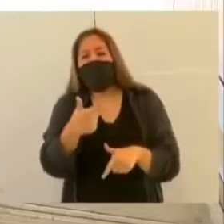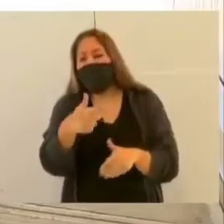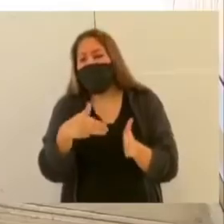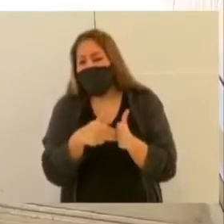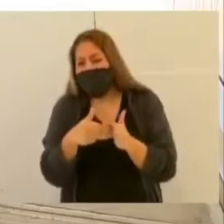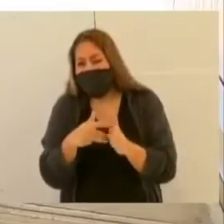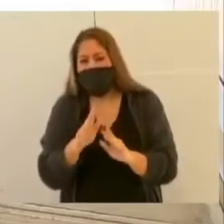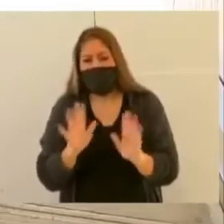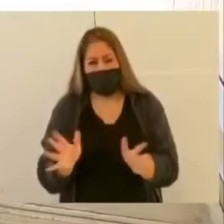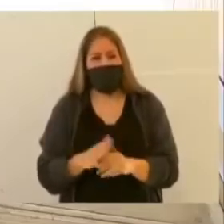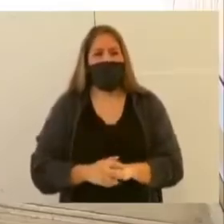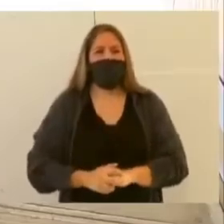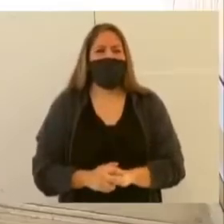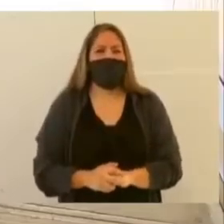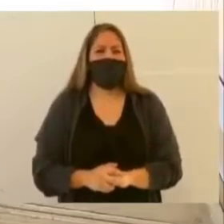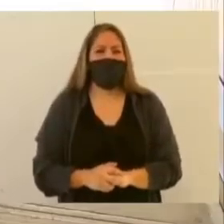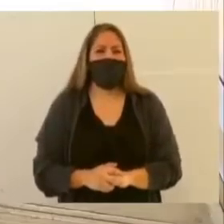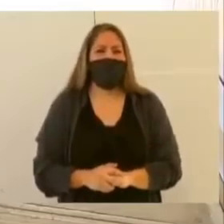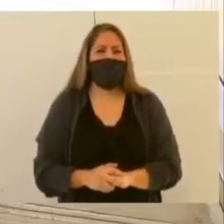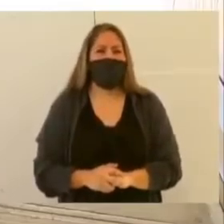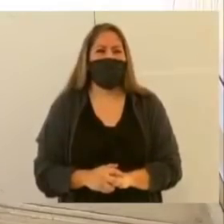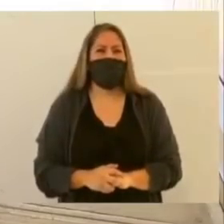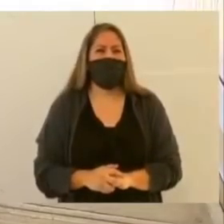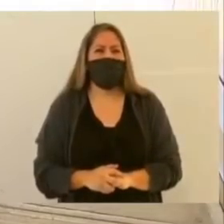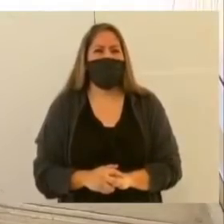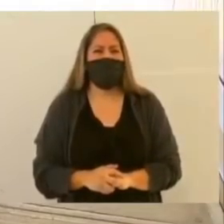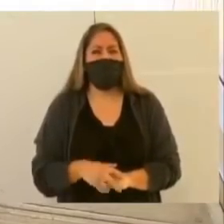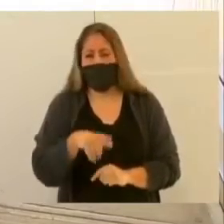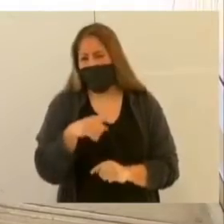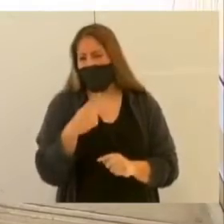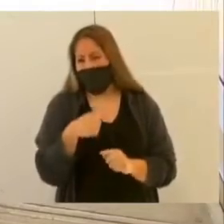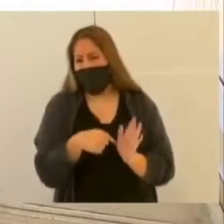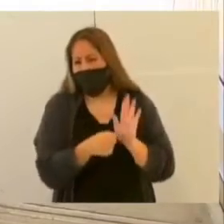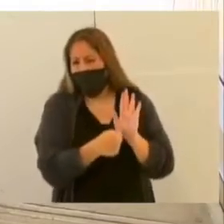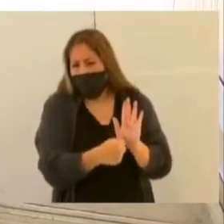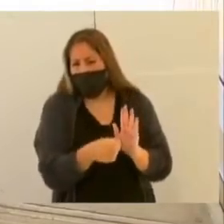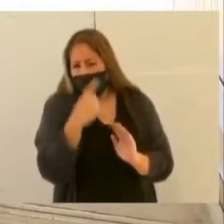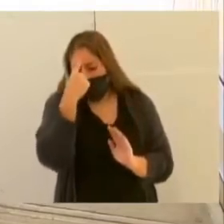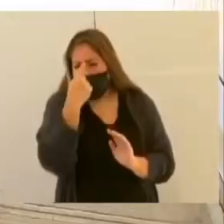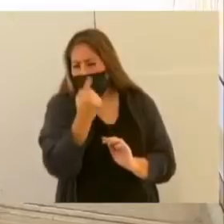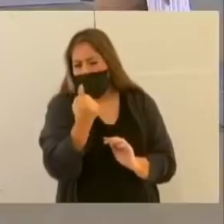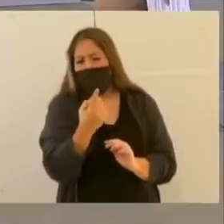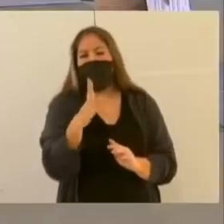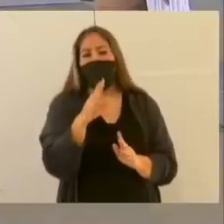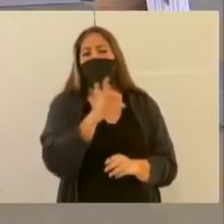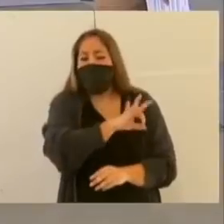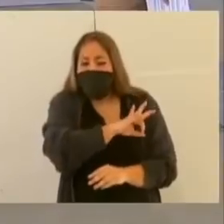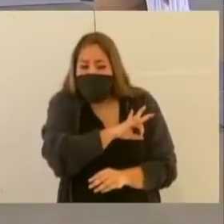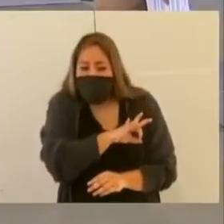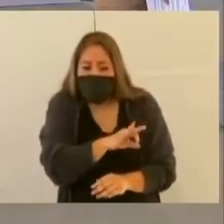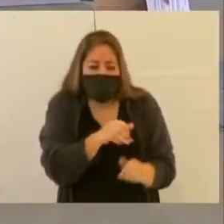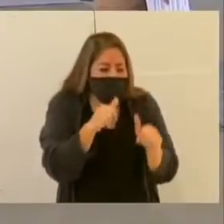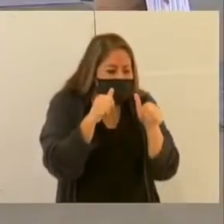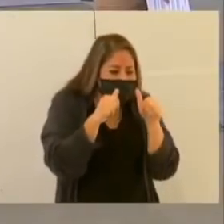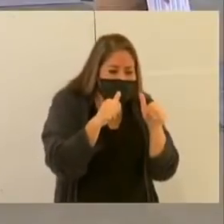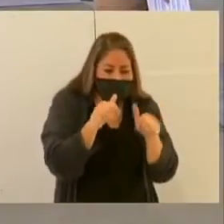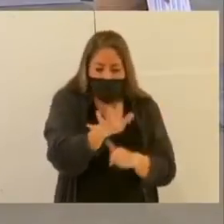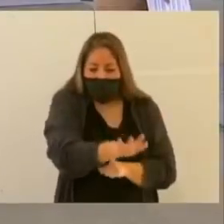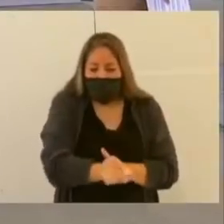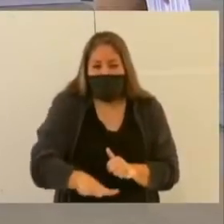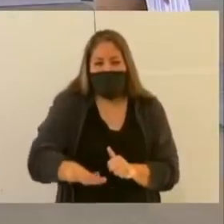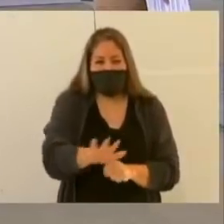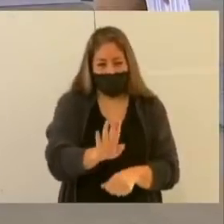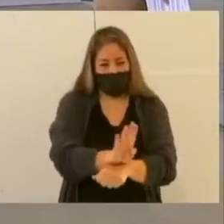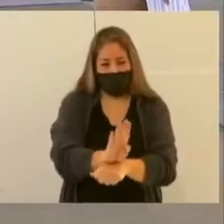ya disponibles y podríamos considerarlos para que se pueda atender ya la población actual